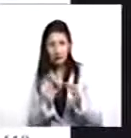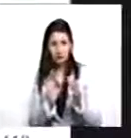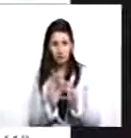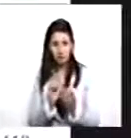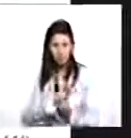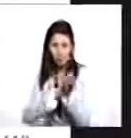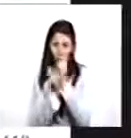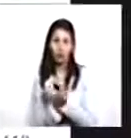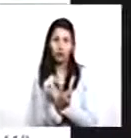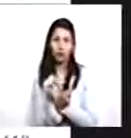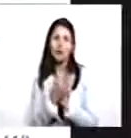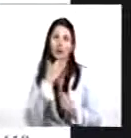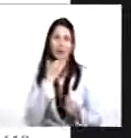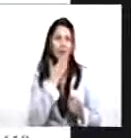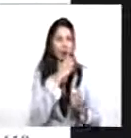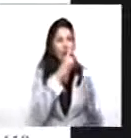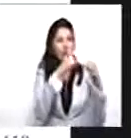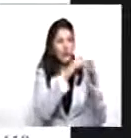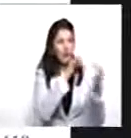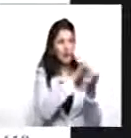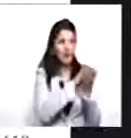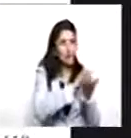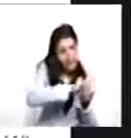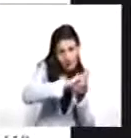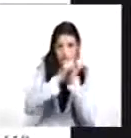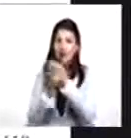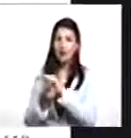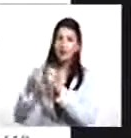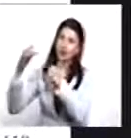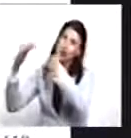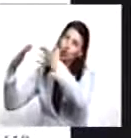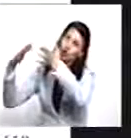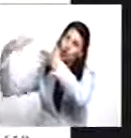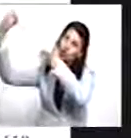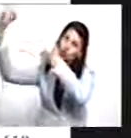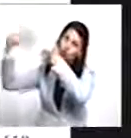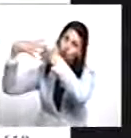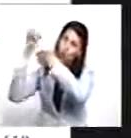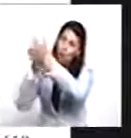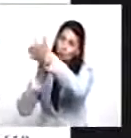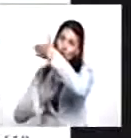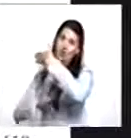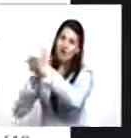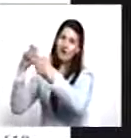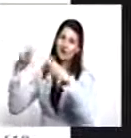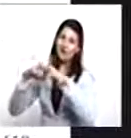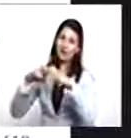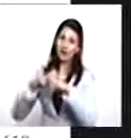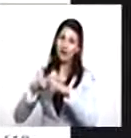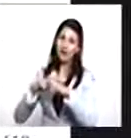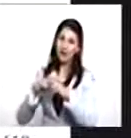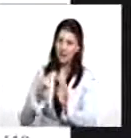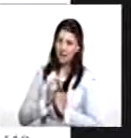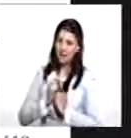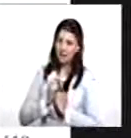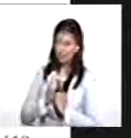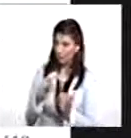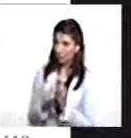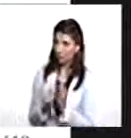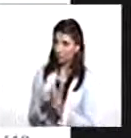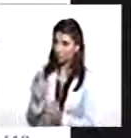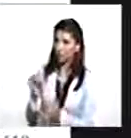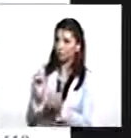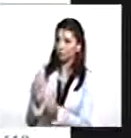alternativa, a energía solar, y que su vivienda produzca su misma energía. Los planes de expansión